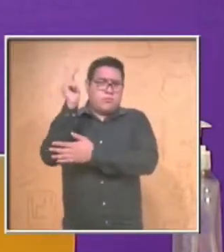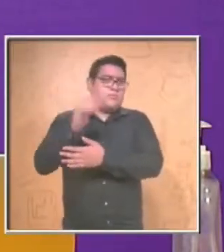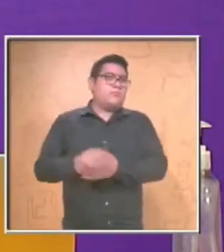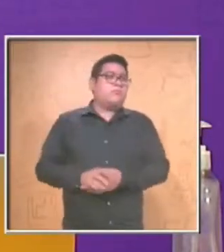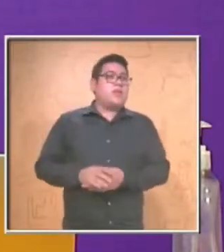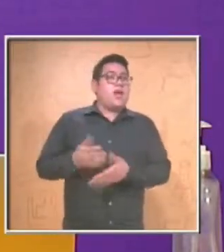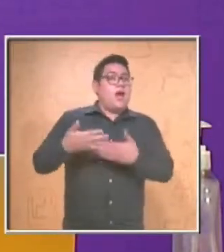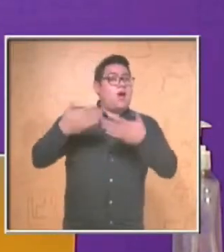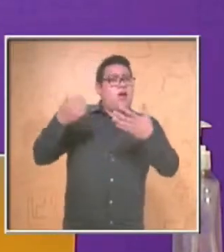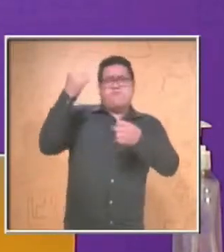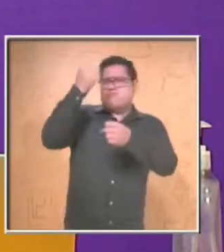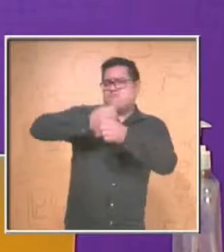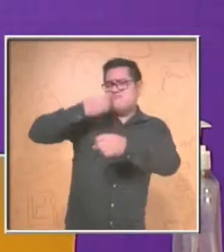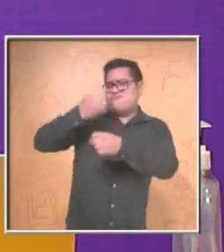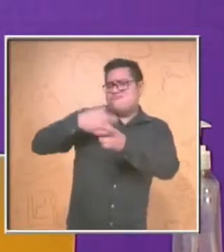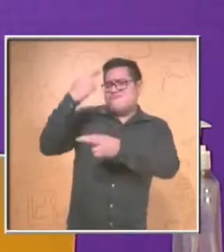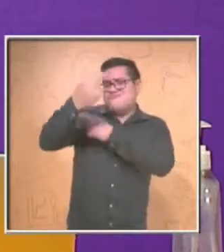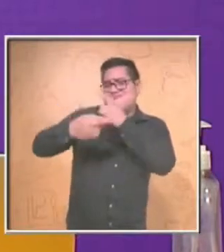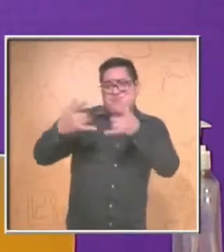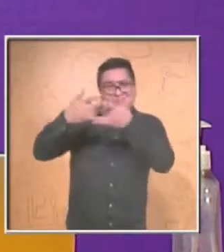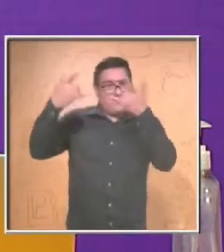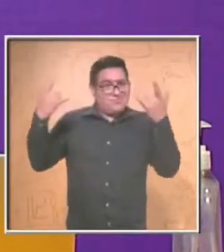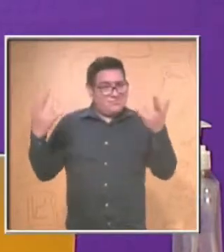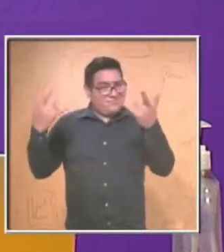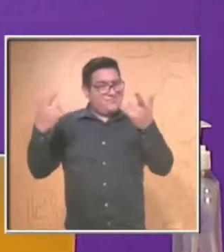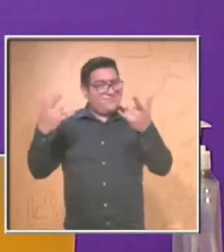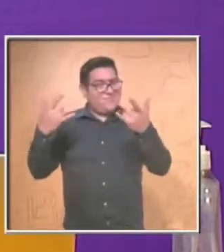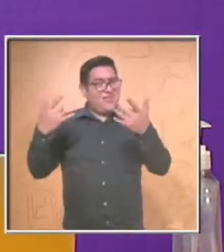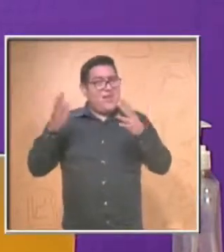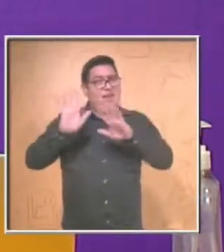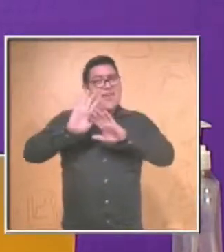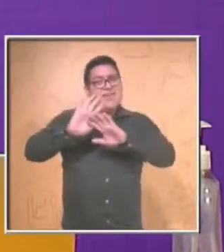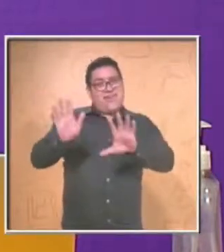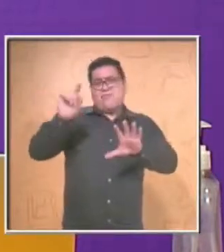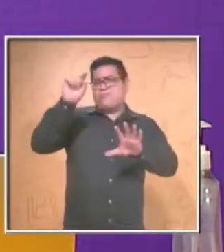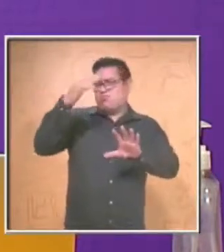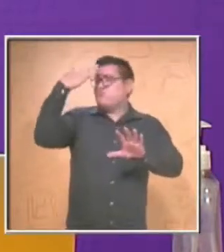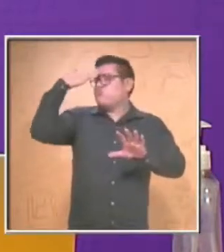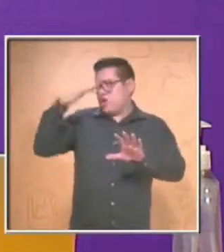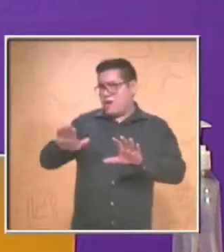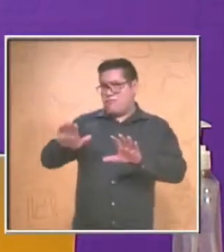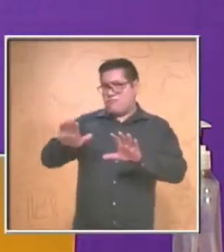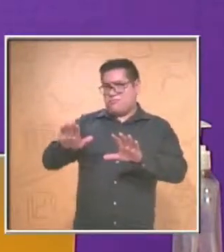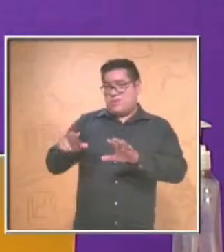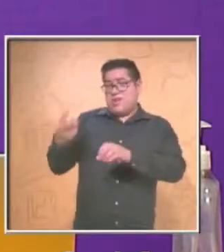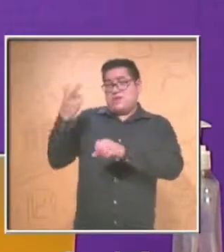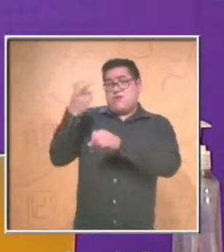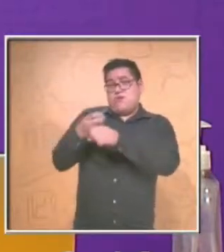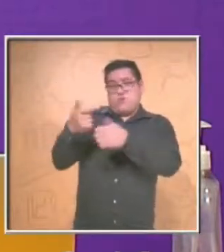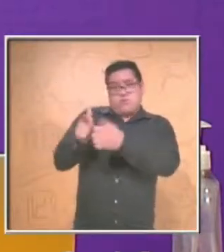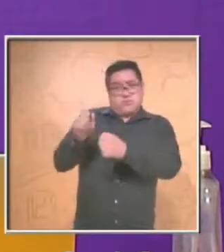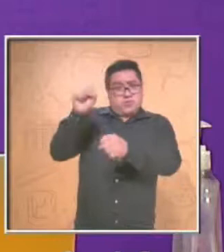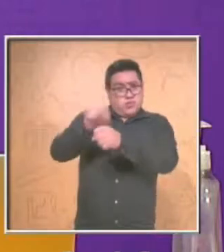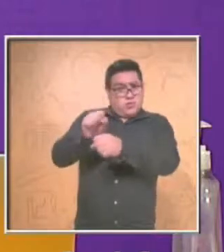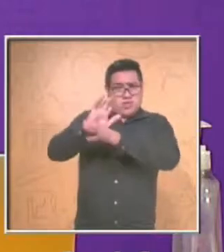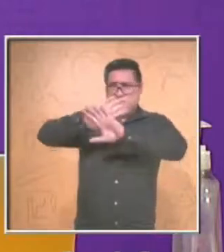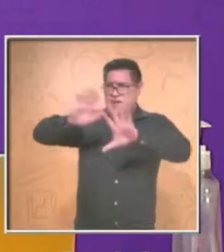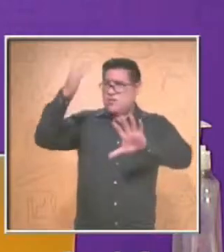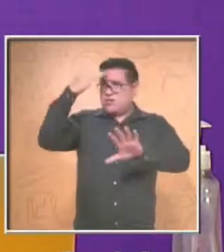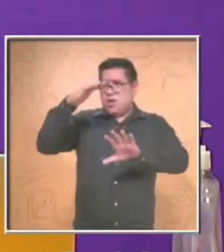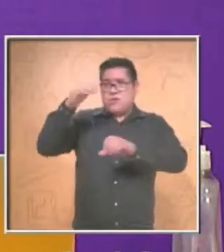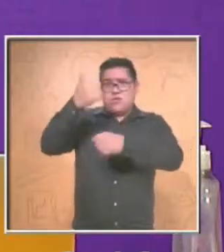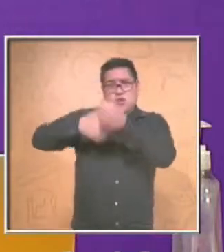estamos haciendo un repaso de la asignatura de historia, de lo que ya revisaste durante el segundo grado de secundaria, hace un